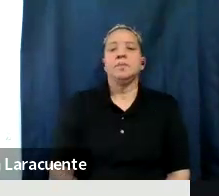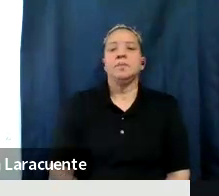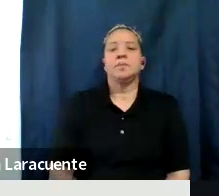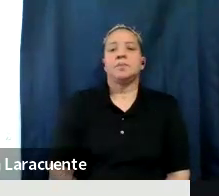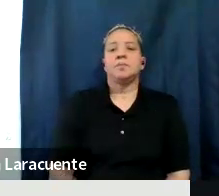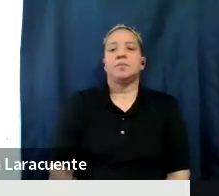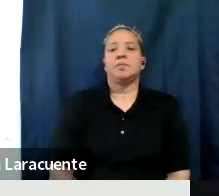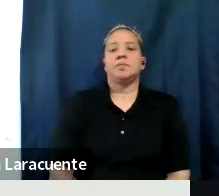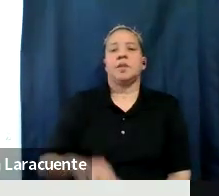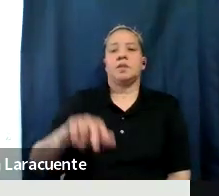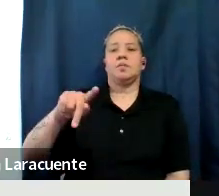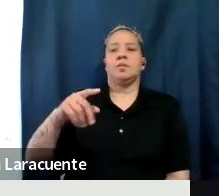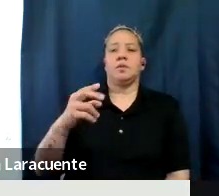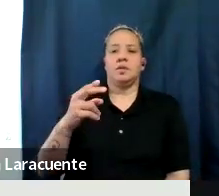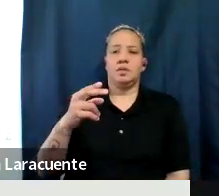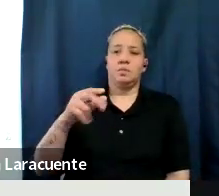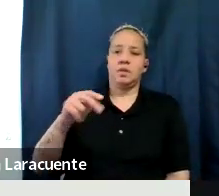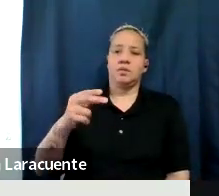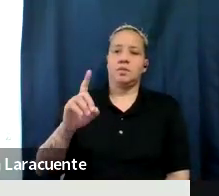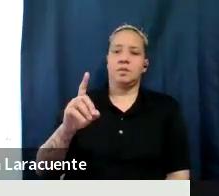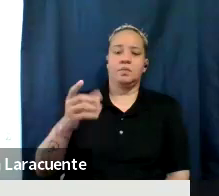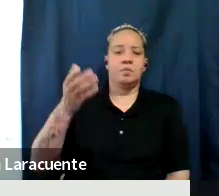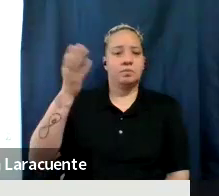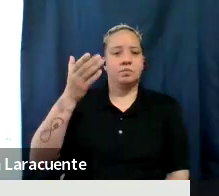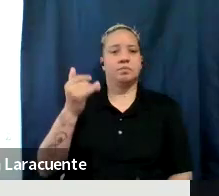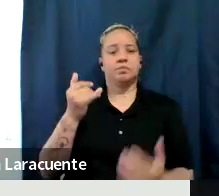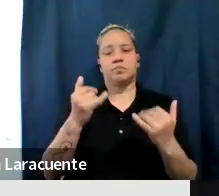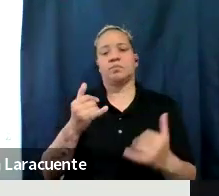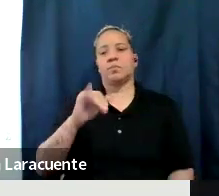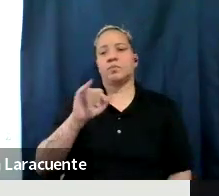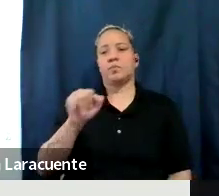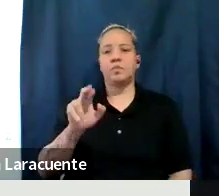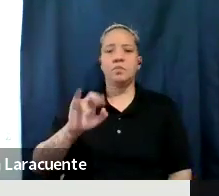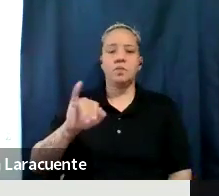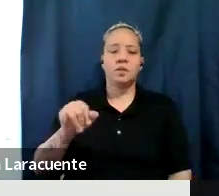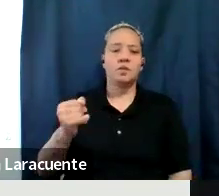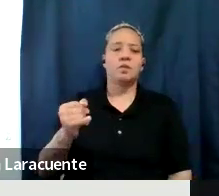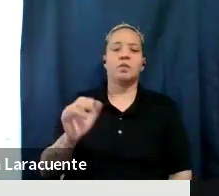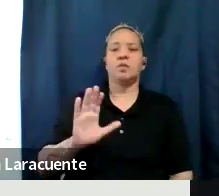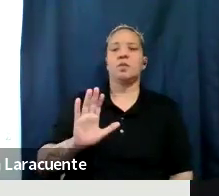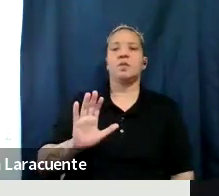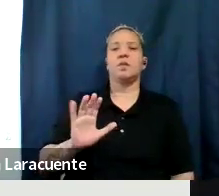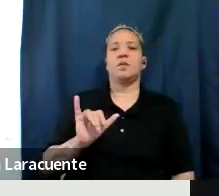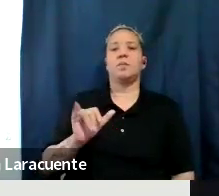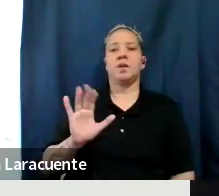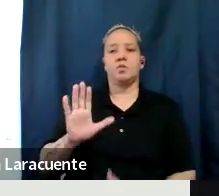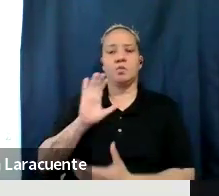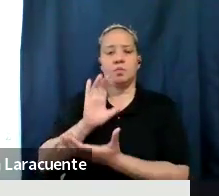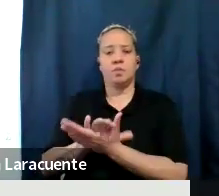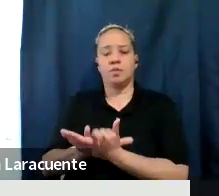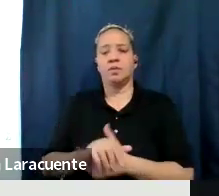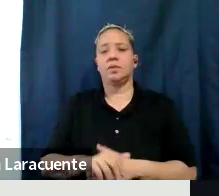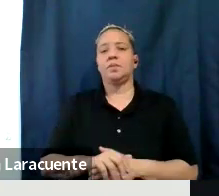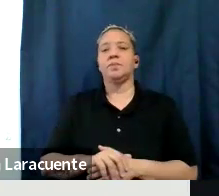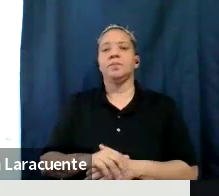al doctor por la presentación que acaba de ofrecer hoy sobre Juan Ramón Jiménez y su esposa Zenobia Camprubí. Antes